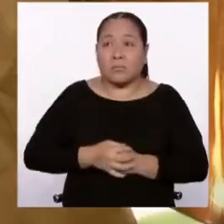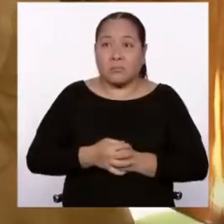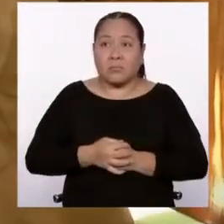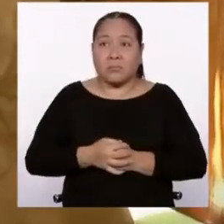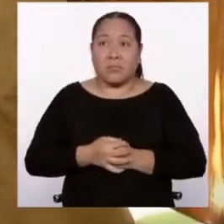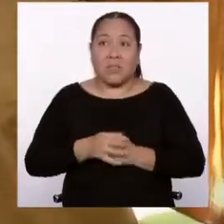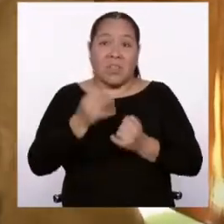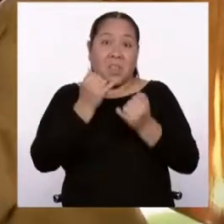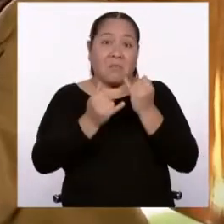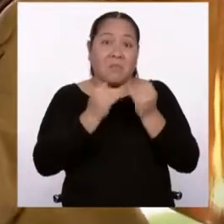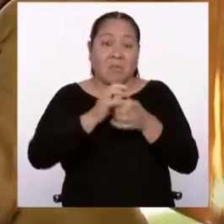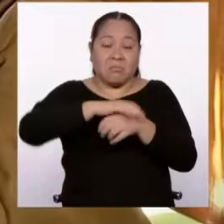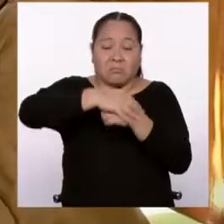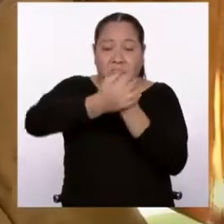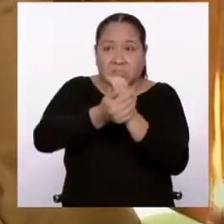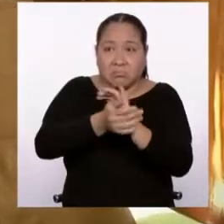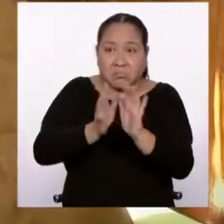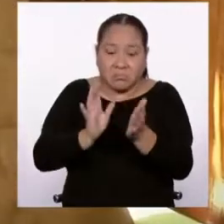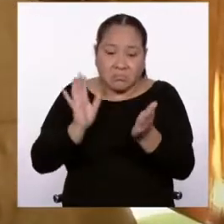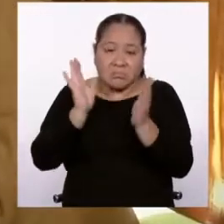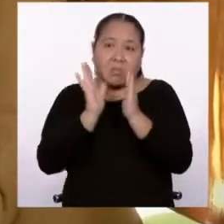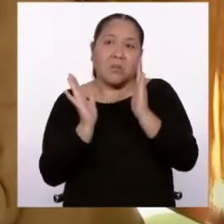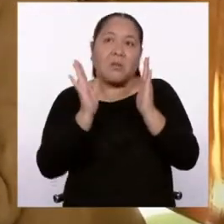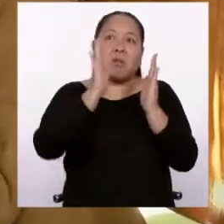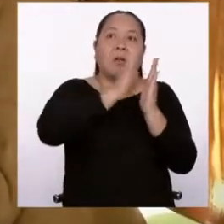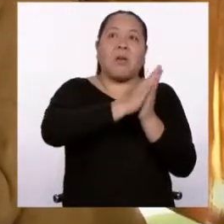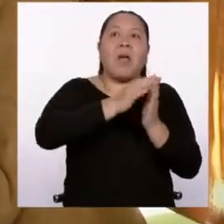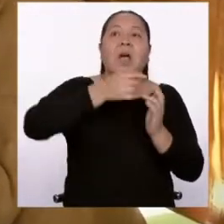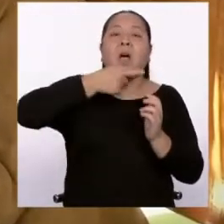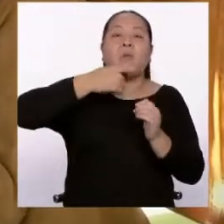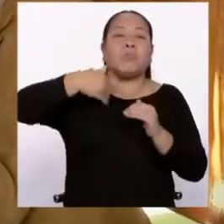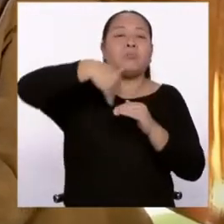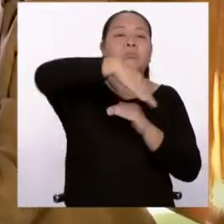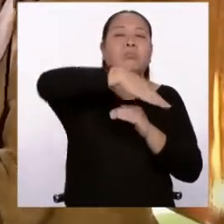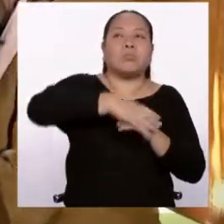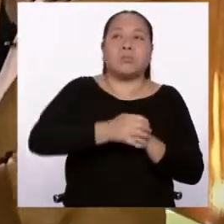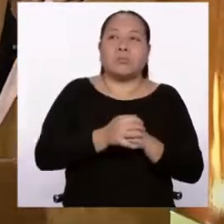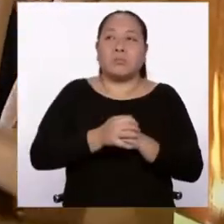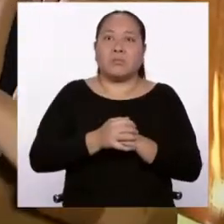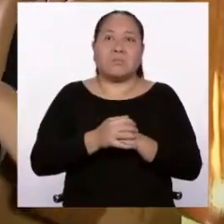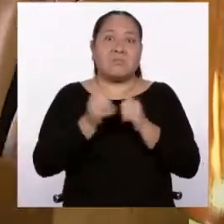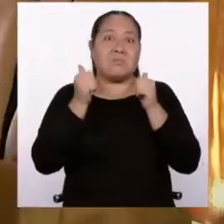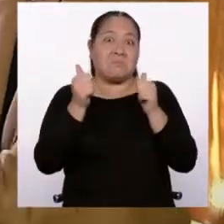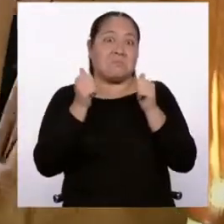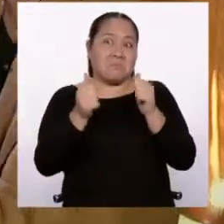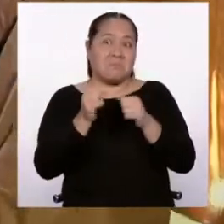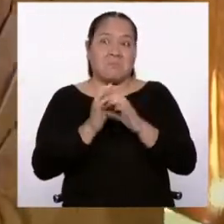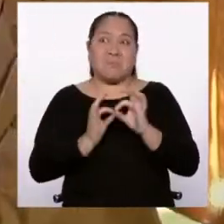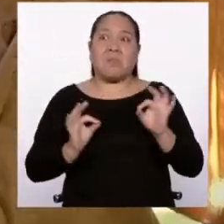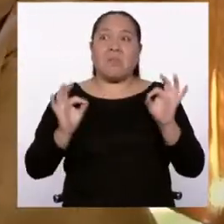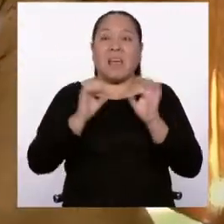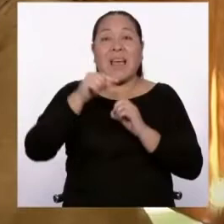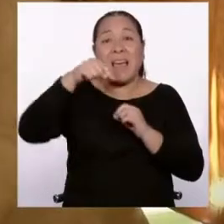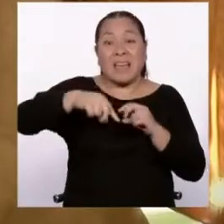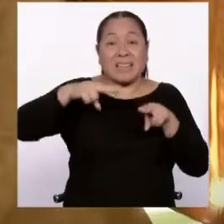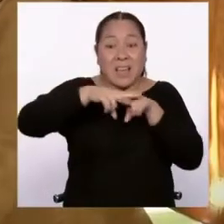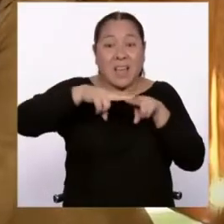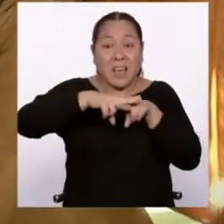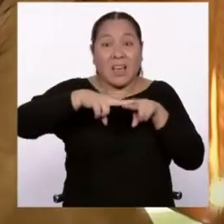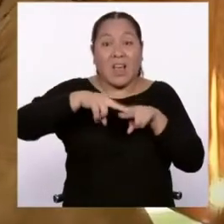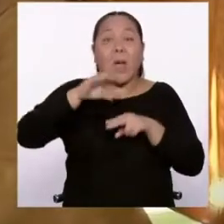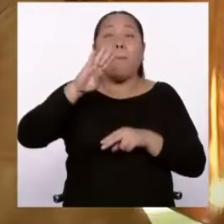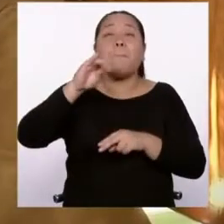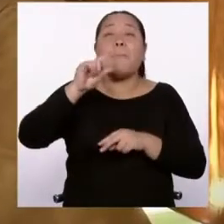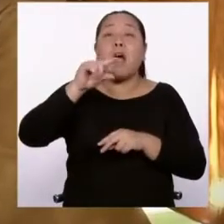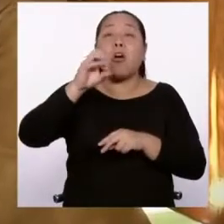vez que terminabas de lavarte las manos, cerrabas y el agua se iba por ahí. Todo un lujo. Este tipo de ferrocarriles, o de vagones,